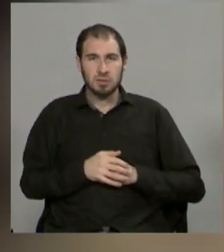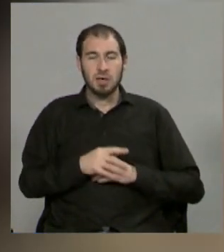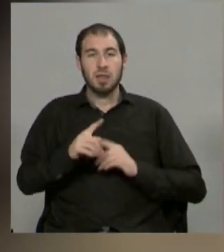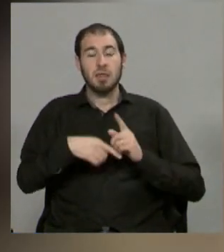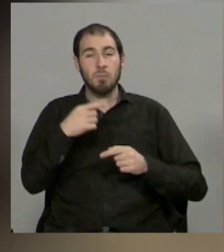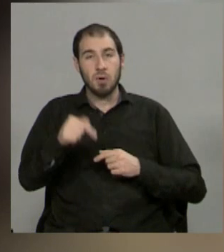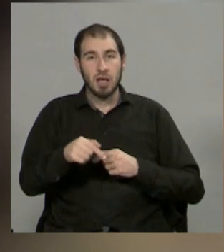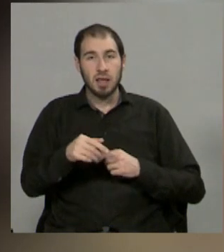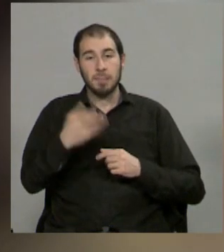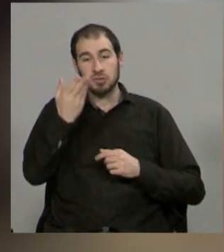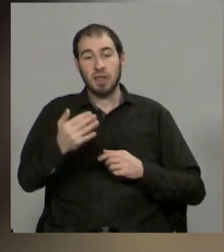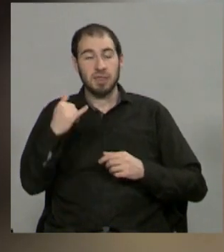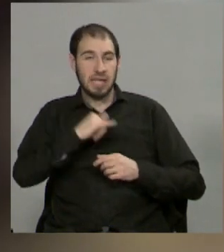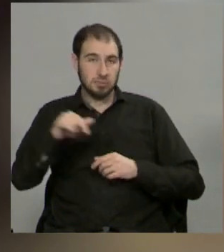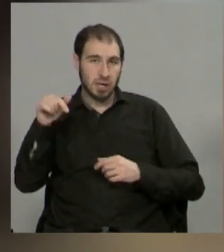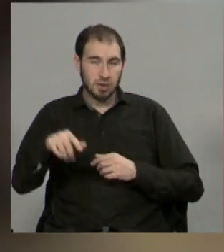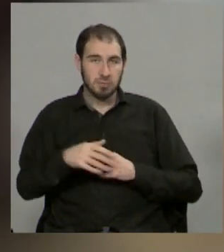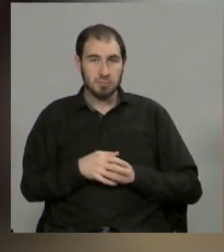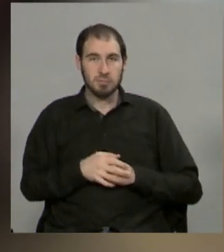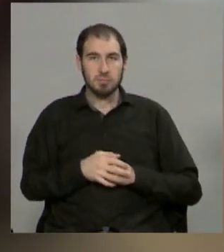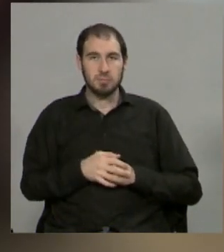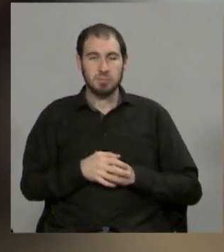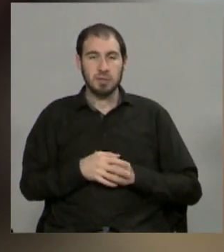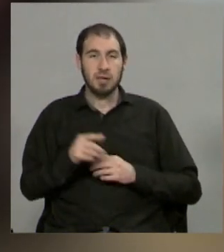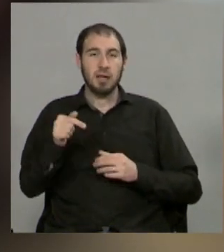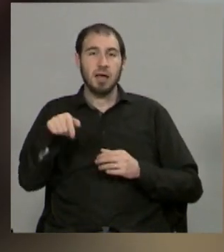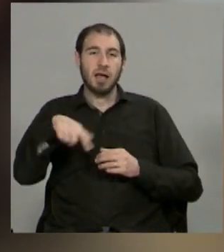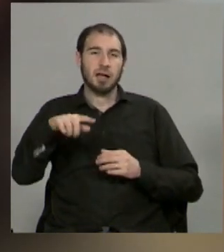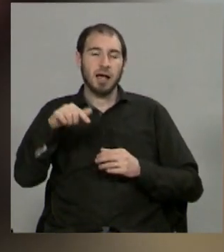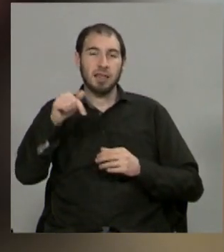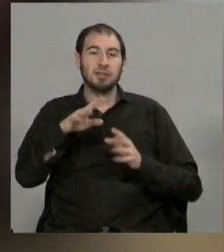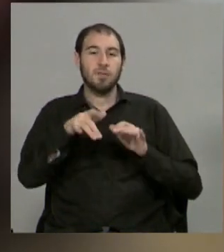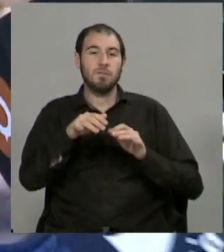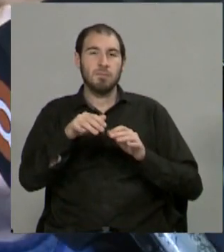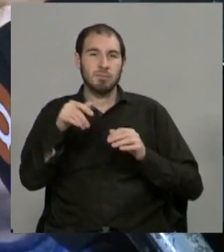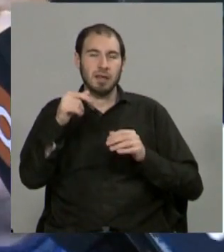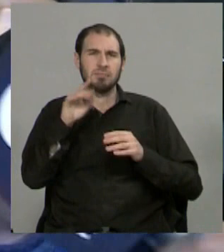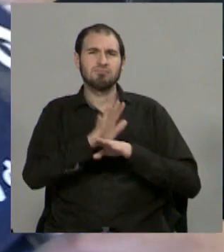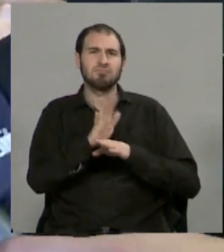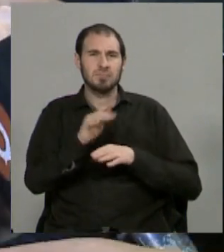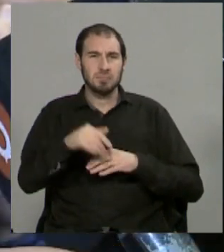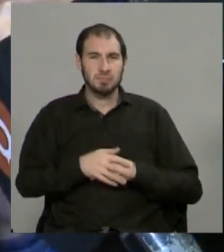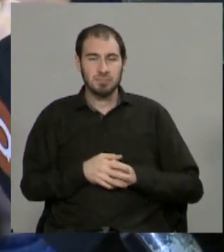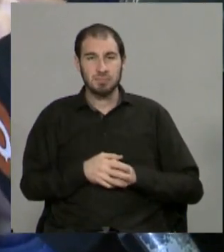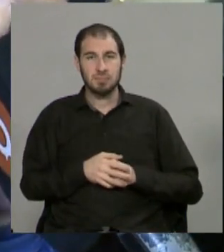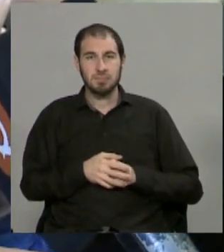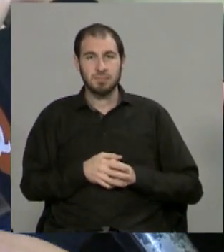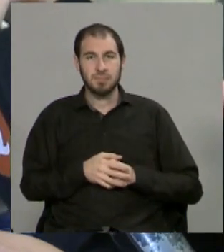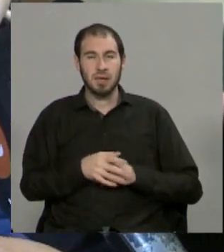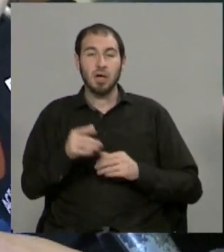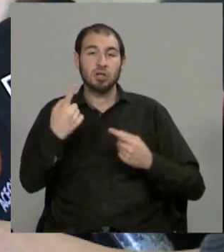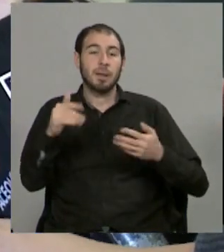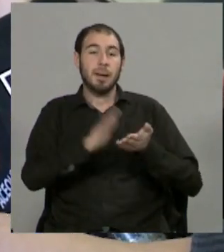visto por el denunciado. Se mantuvo todo fuera del sistema informático, diríamos, es decir, que la denuncia está en